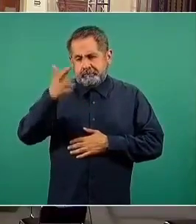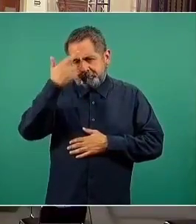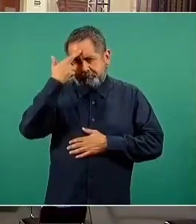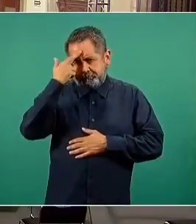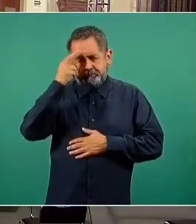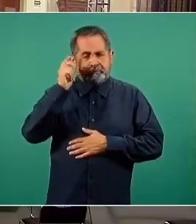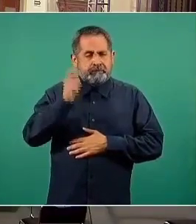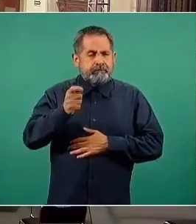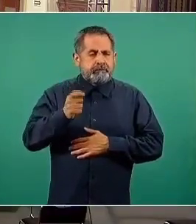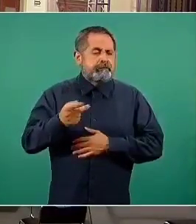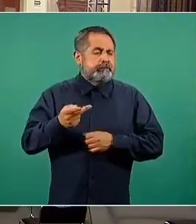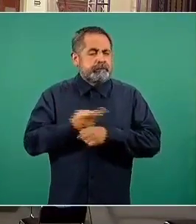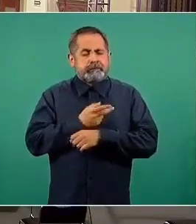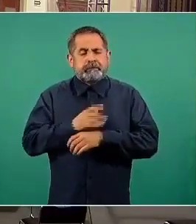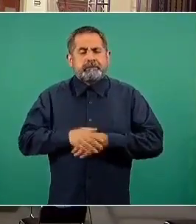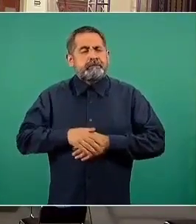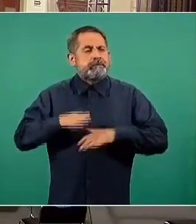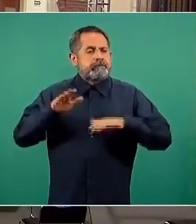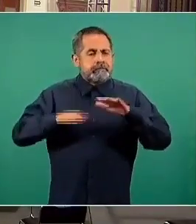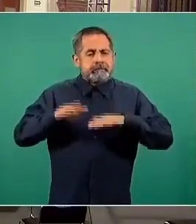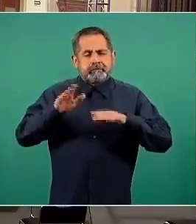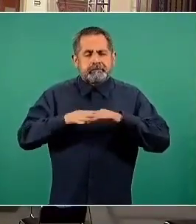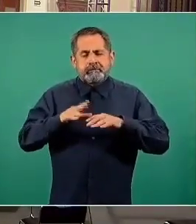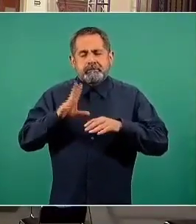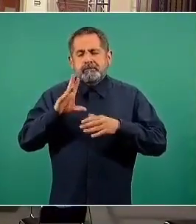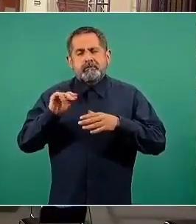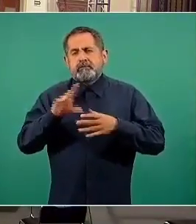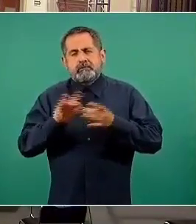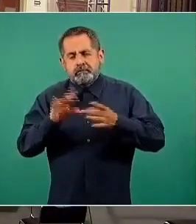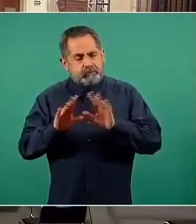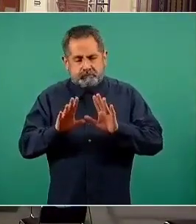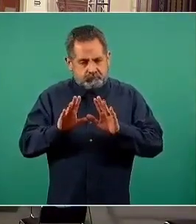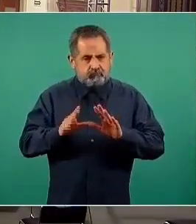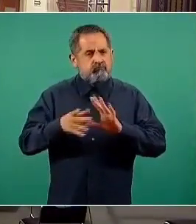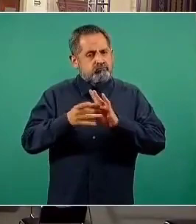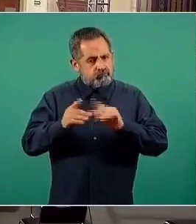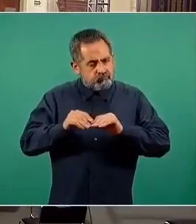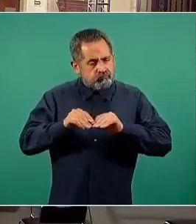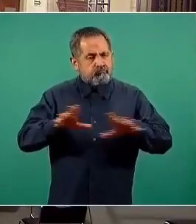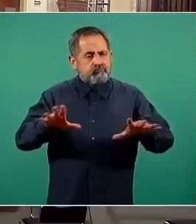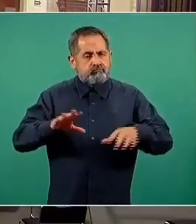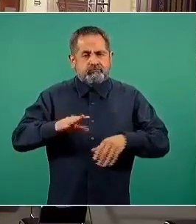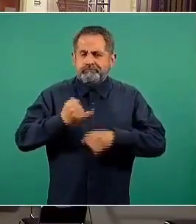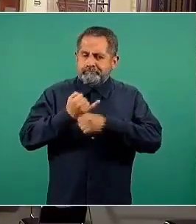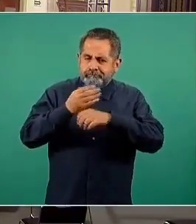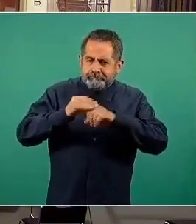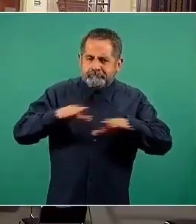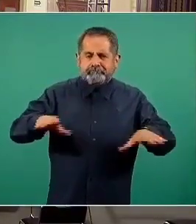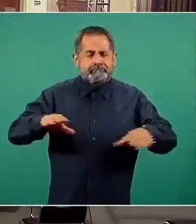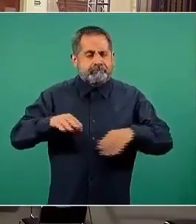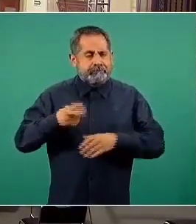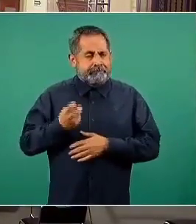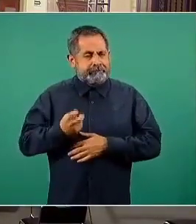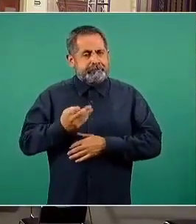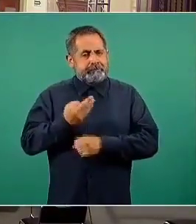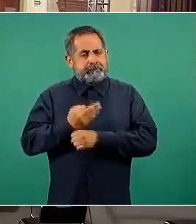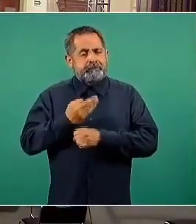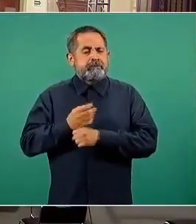quizá a veces lo hemos obviado, señalar la información epidemiológica que presentamos en este